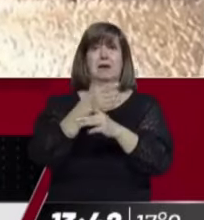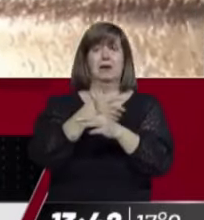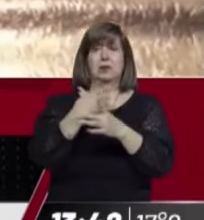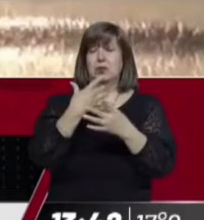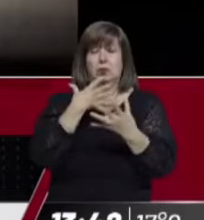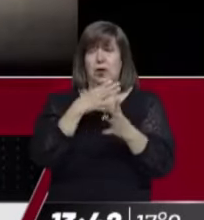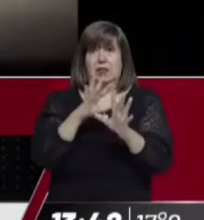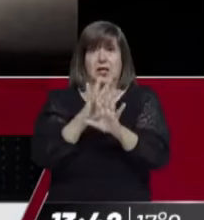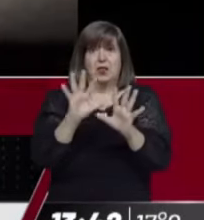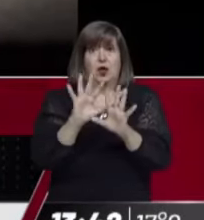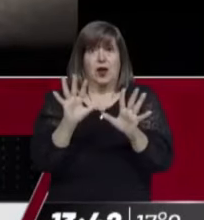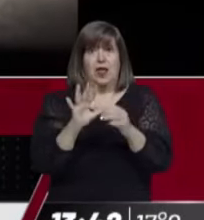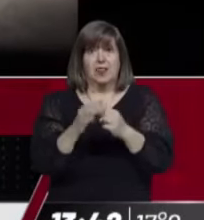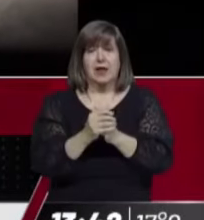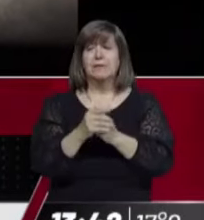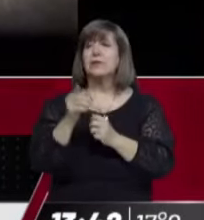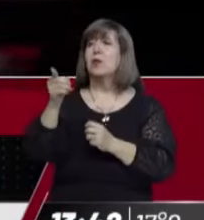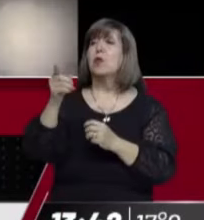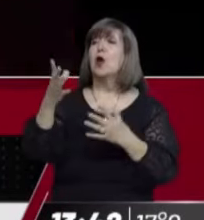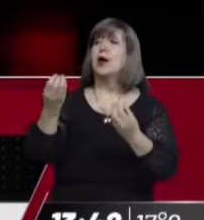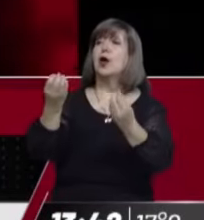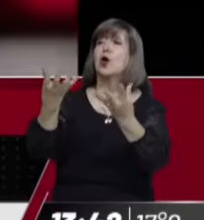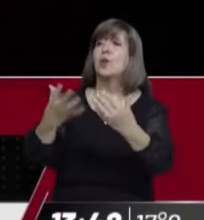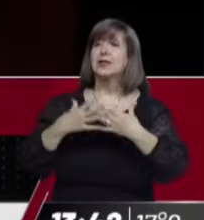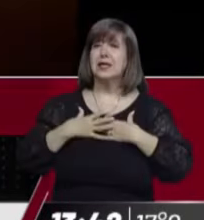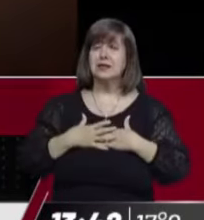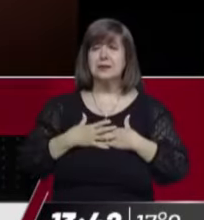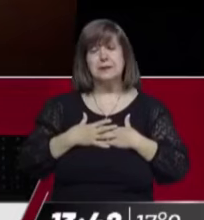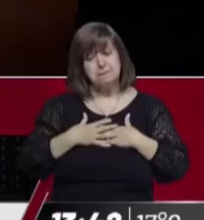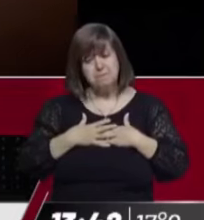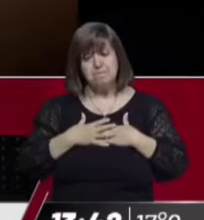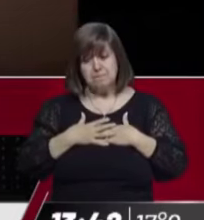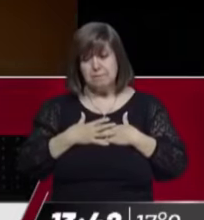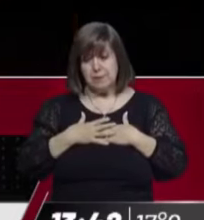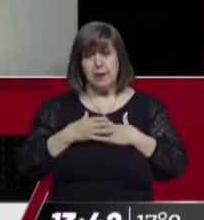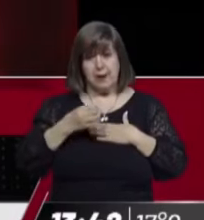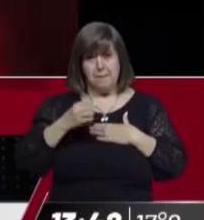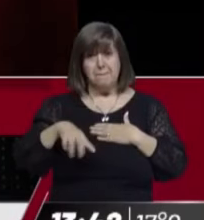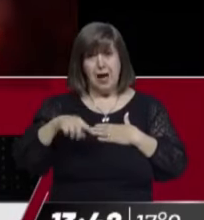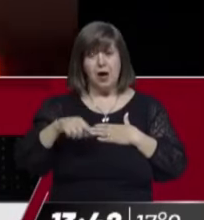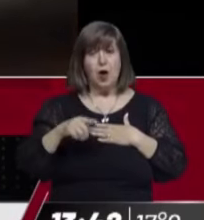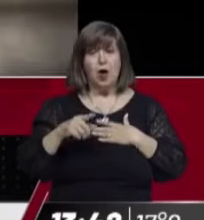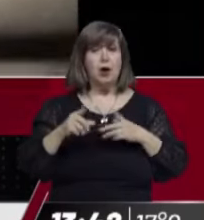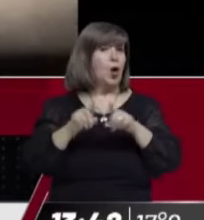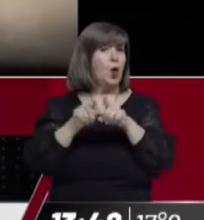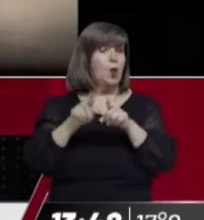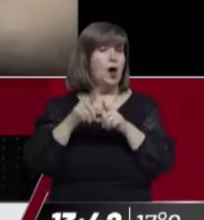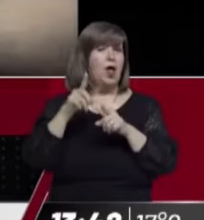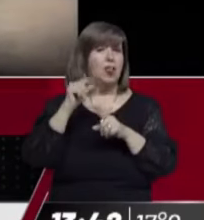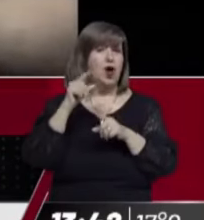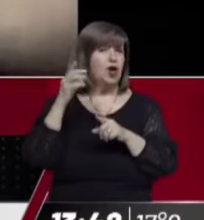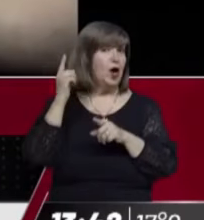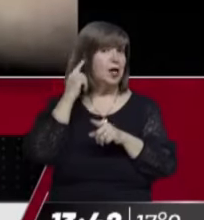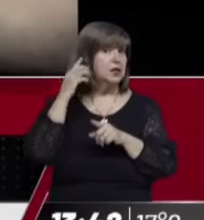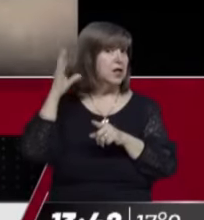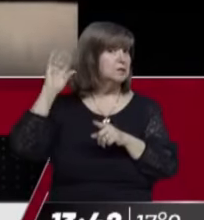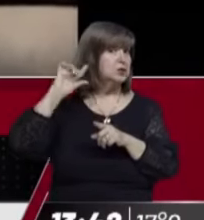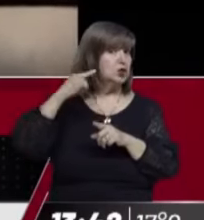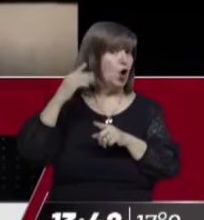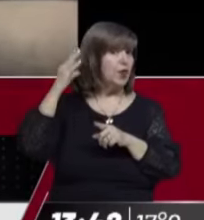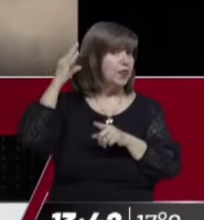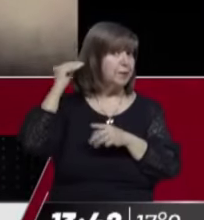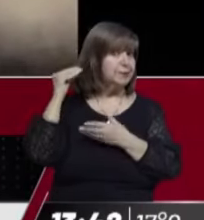entendía nada Y cómo estás ahora me siento mejor Sigo teniendo igual dolor no escucho del oído izquierdo